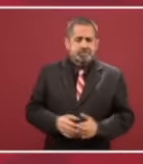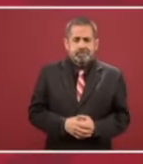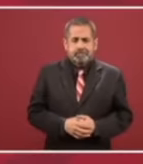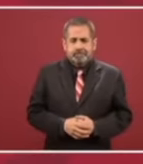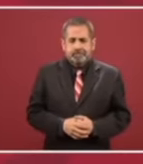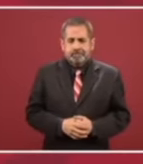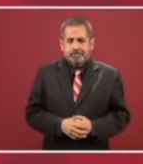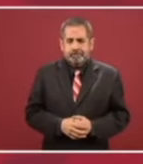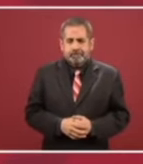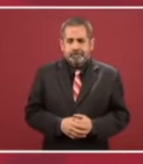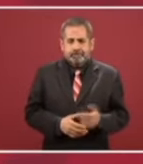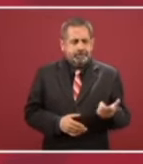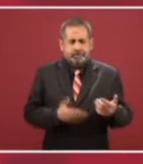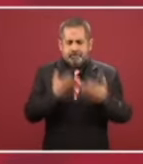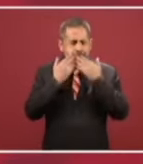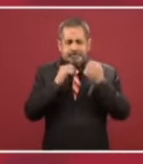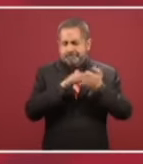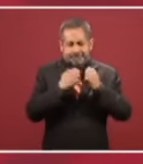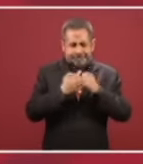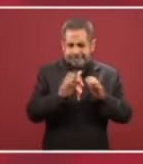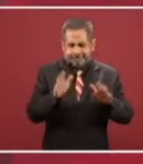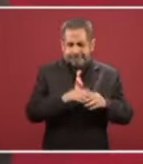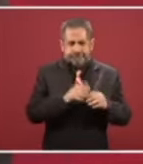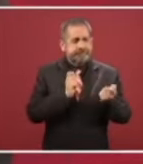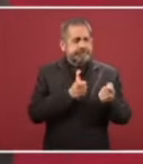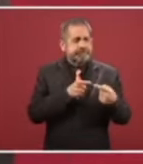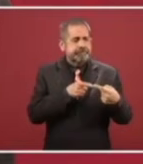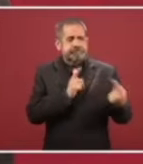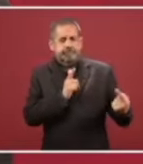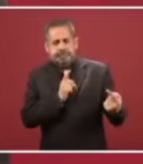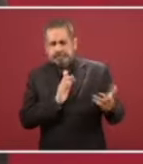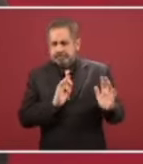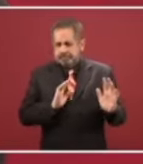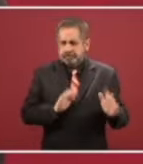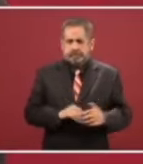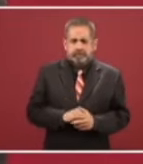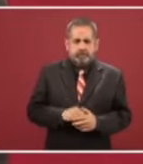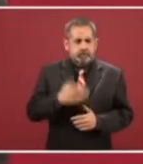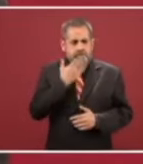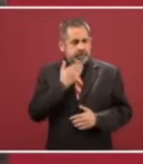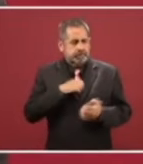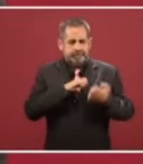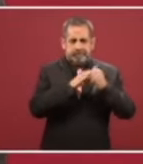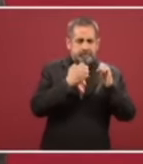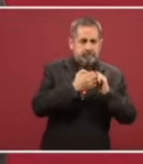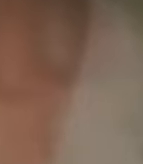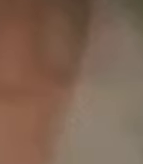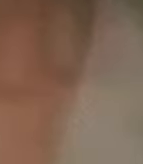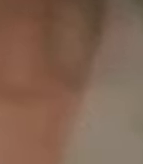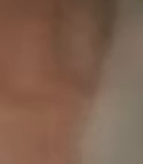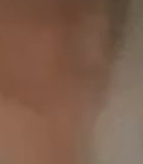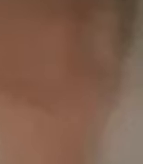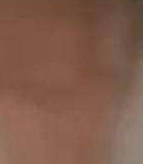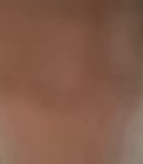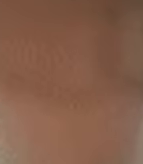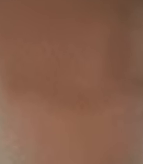Pero no hay ni siquiera enemigos, son adversarios. Yo no tengo enemigos, ni quiero tenerlos.